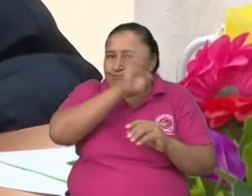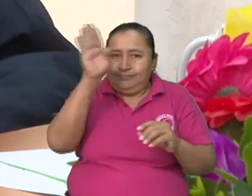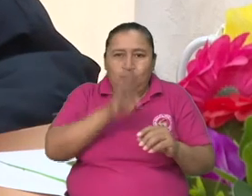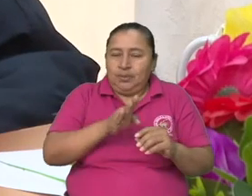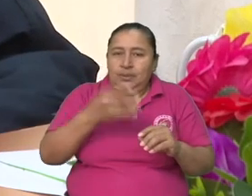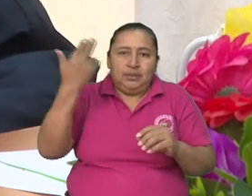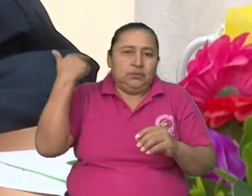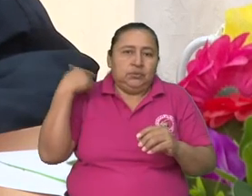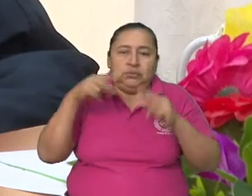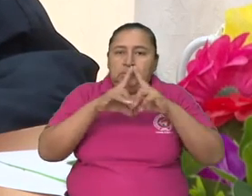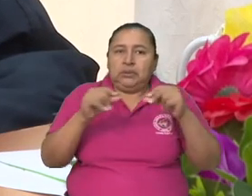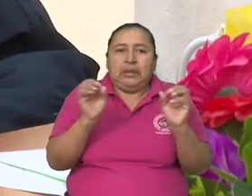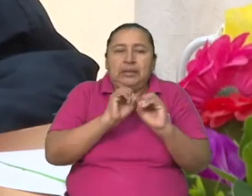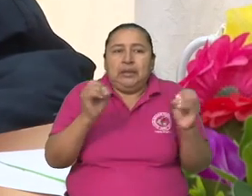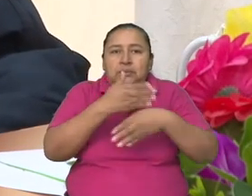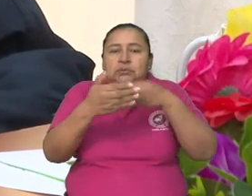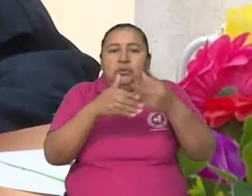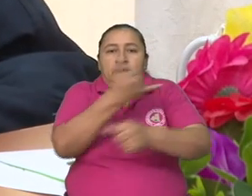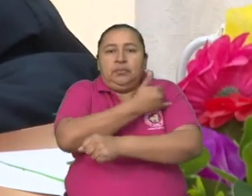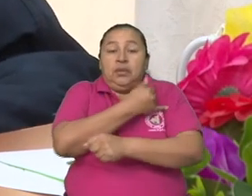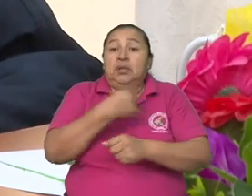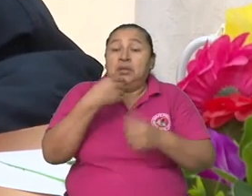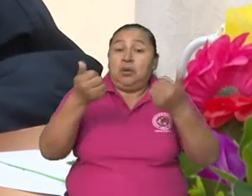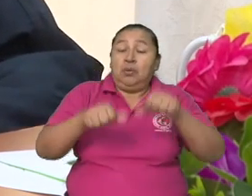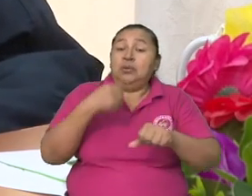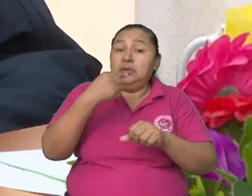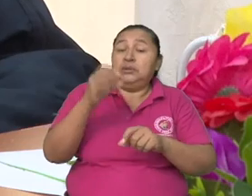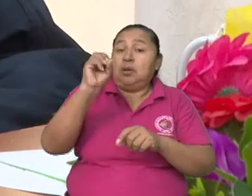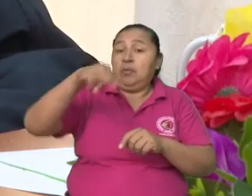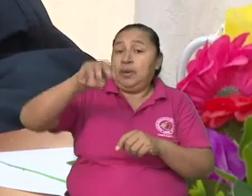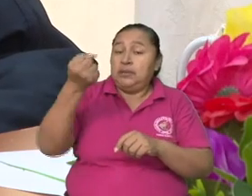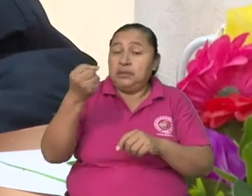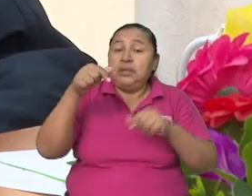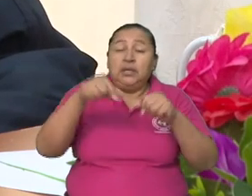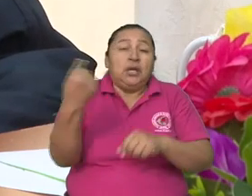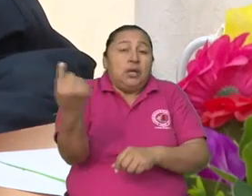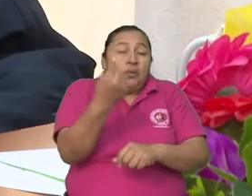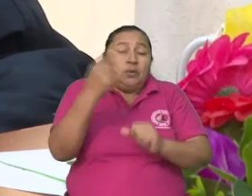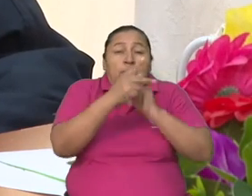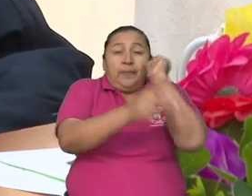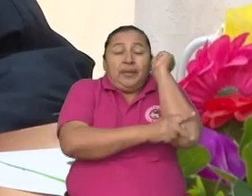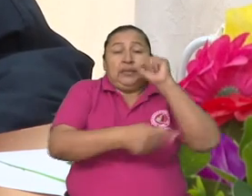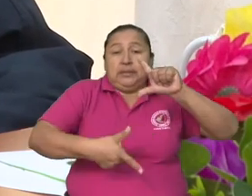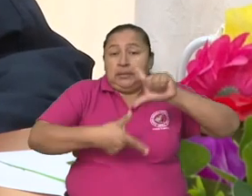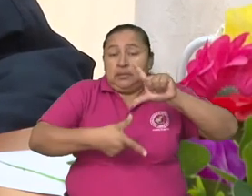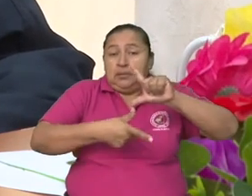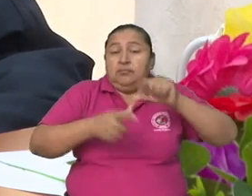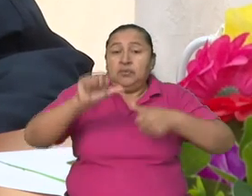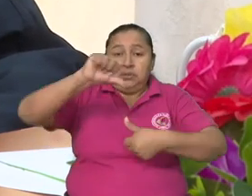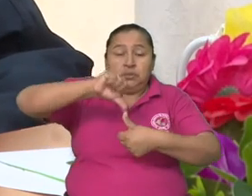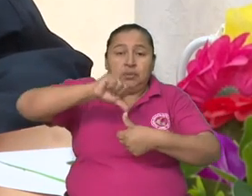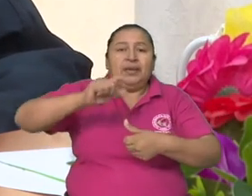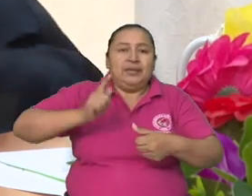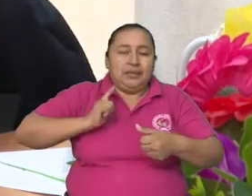historia de Nicaragua. Y de acuerdo a lo que dice la Organización Mundial de la Salud, que el único país de Latinoamérica y Centroamérica